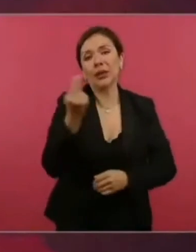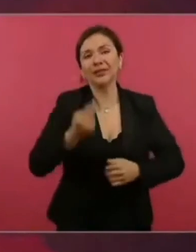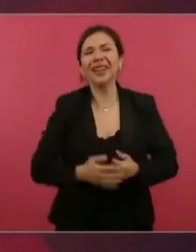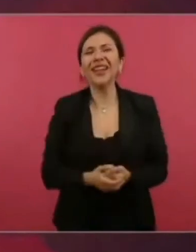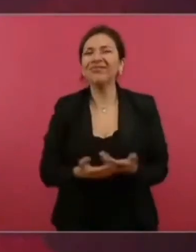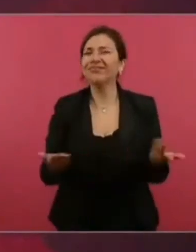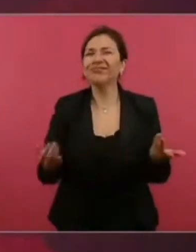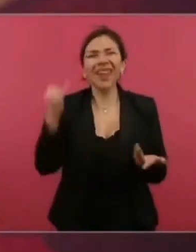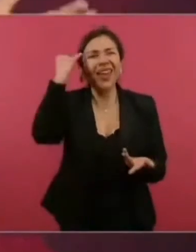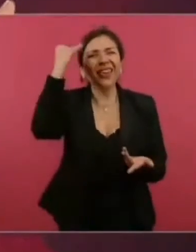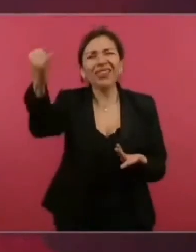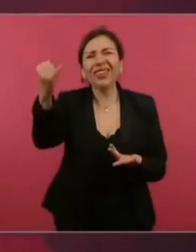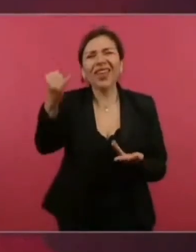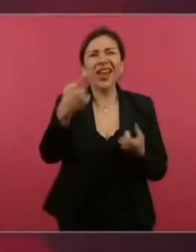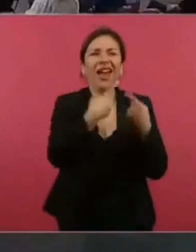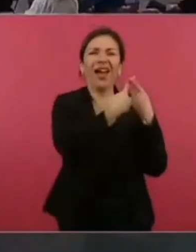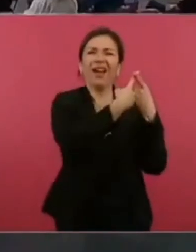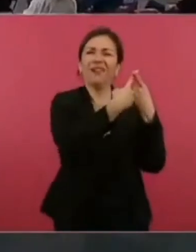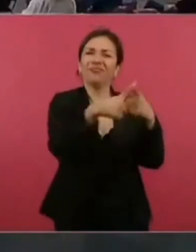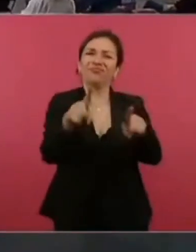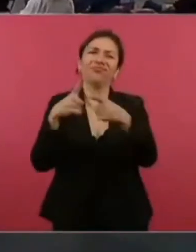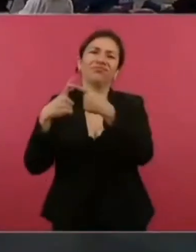Entonces son concepciones